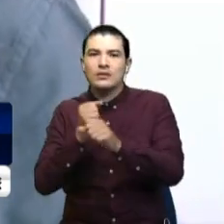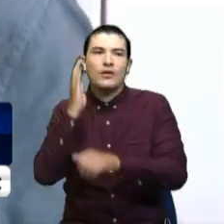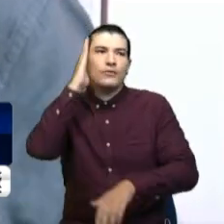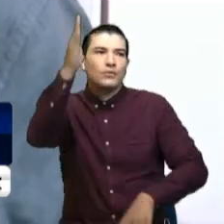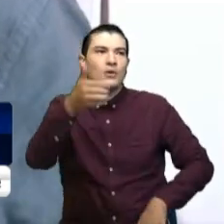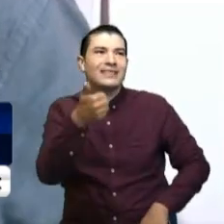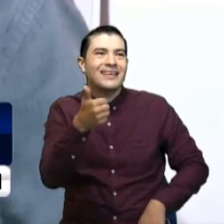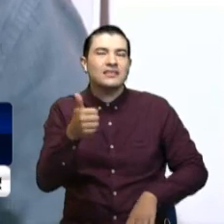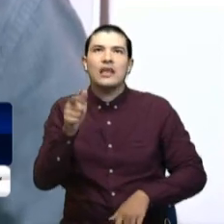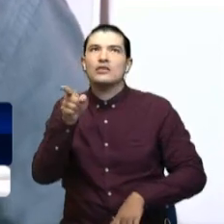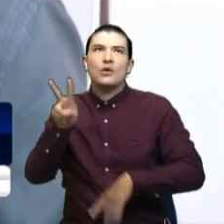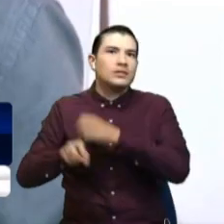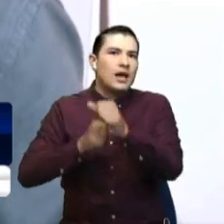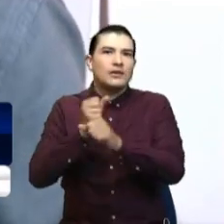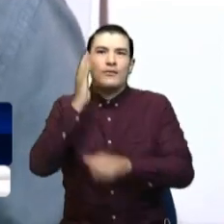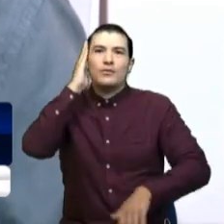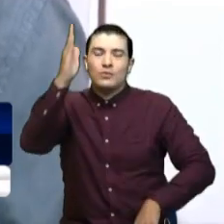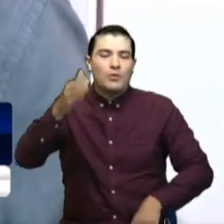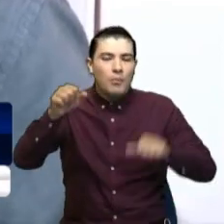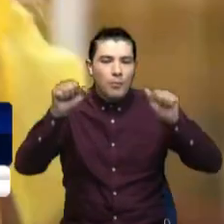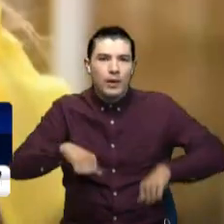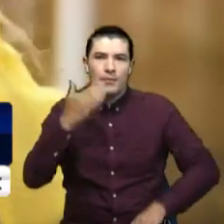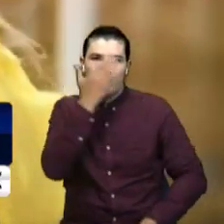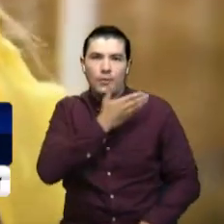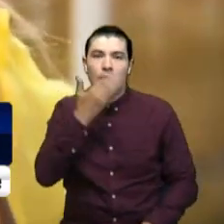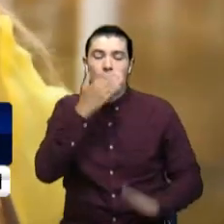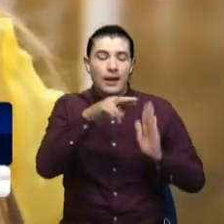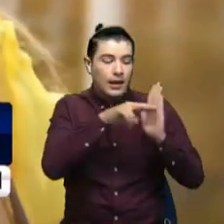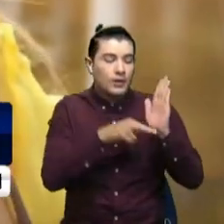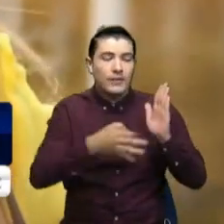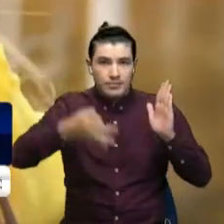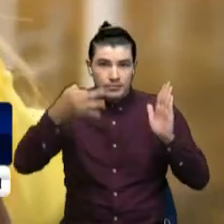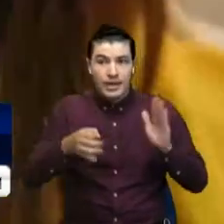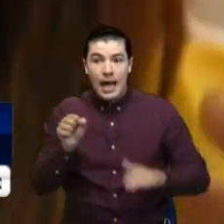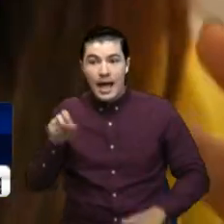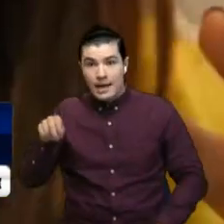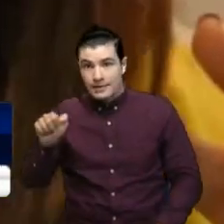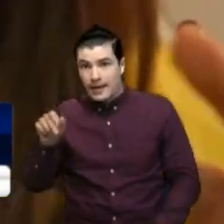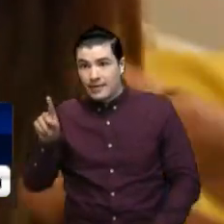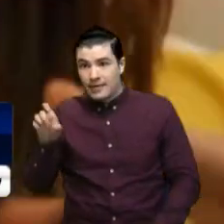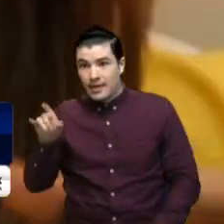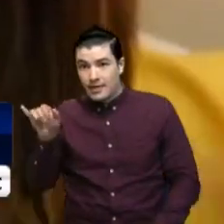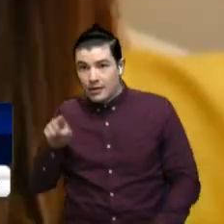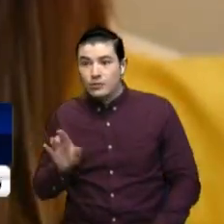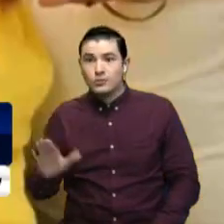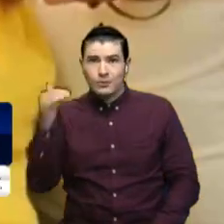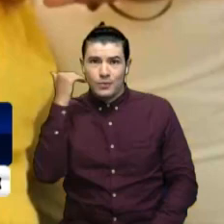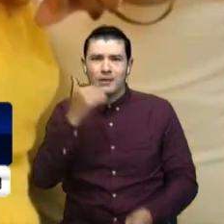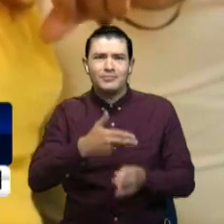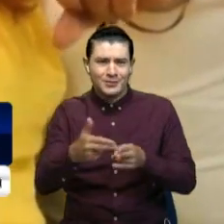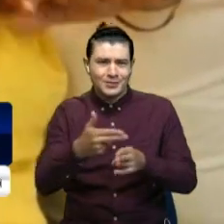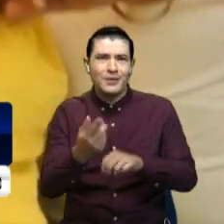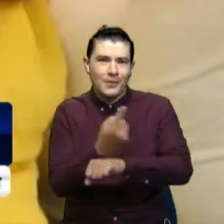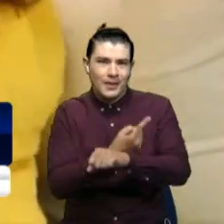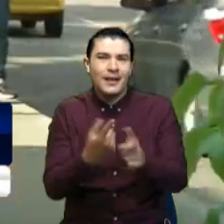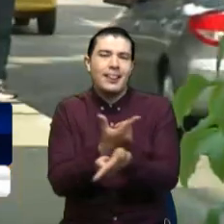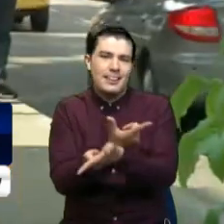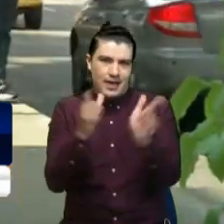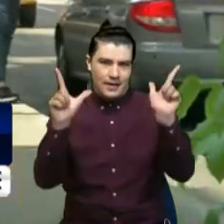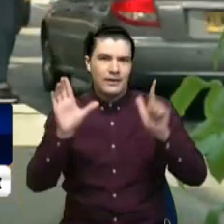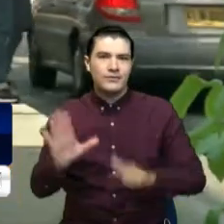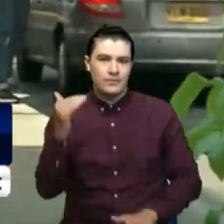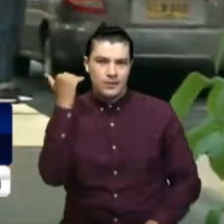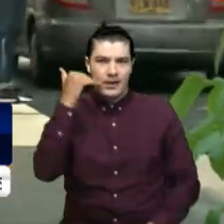años o en dos y lo que se hizo fue lo que se cumplió con lo que la norma exigente anna de dios está la zona quedará libre en las próximas horas